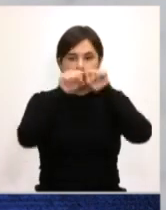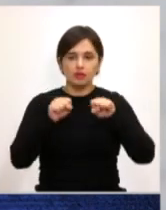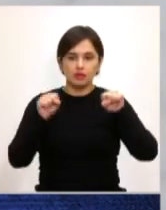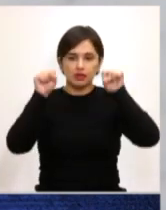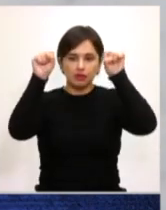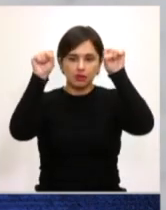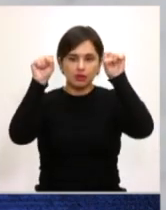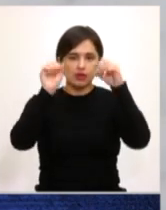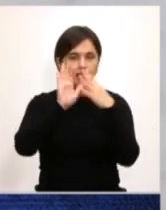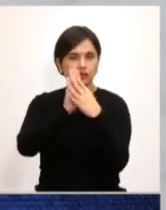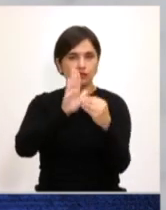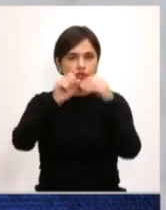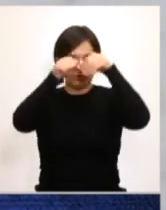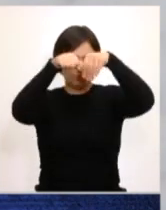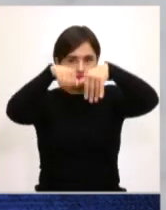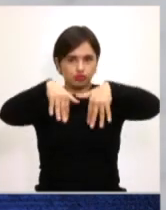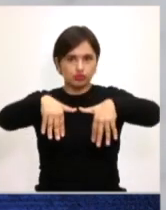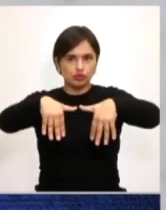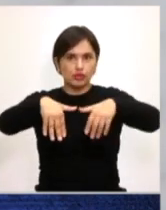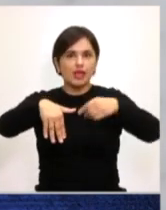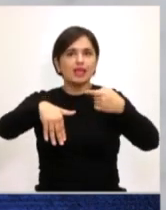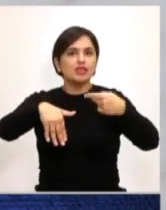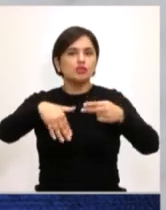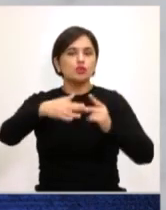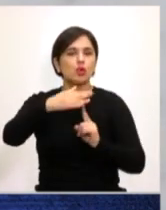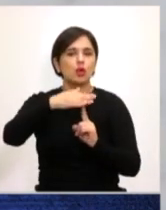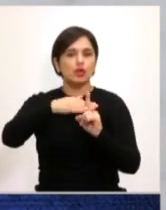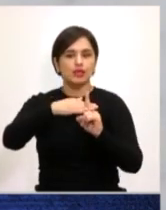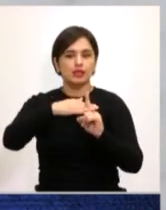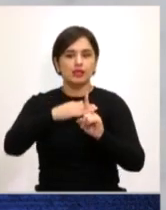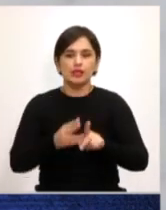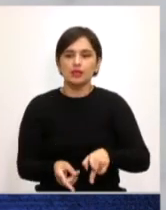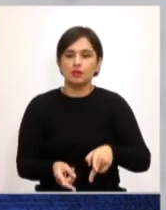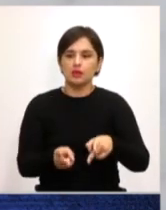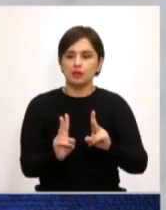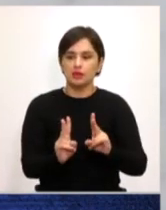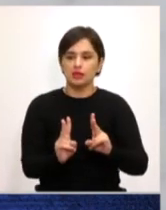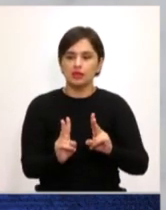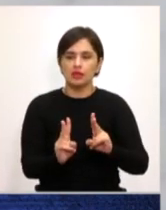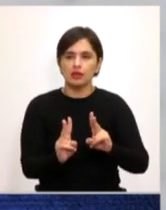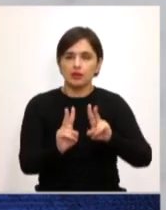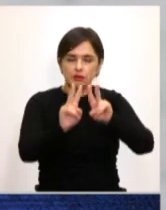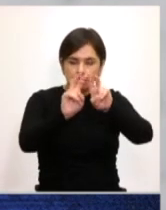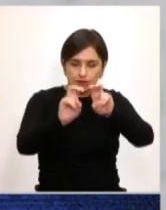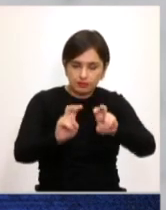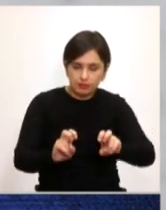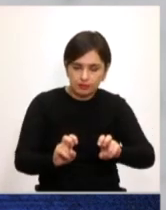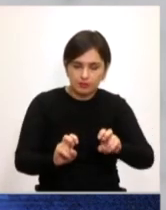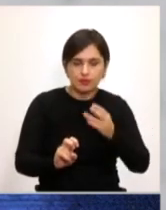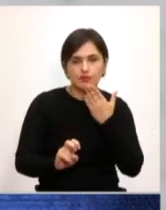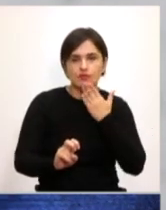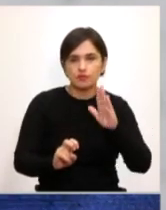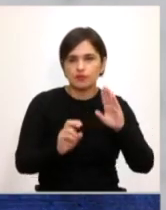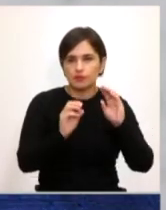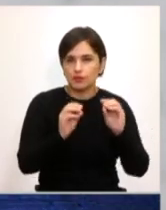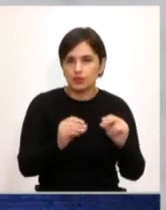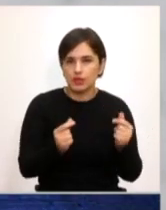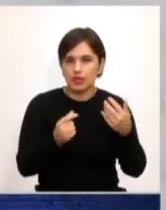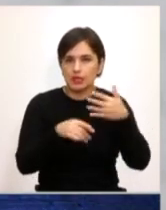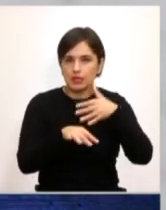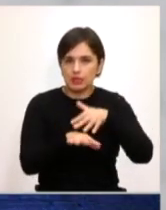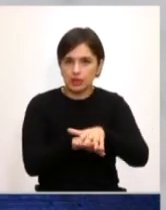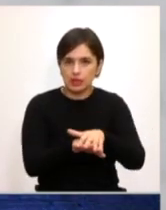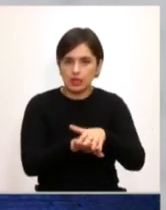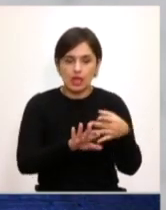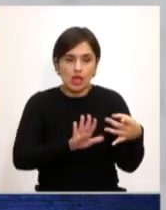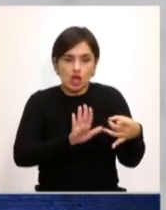su modelo organizativo desde su creación y permitirá perseguir de manera más efectiva e integral los